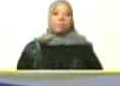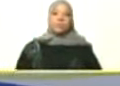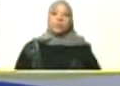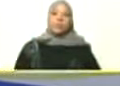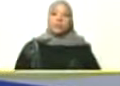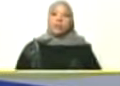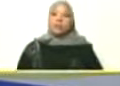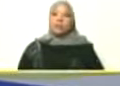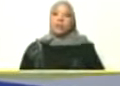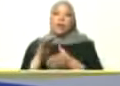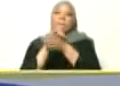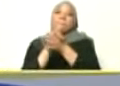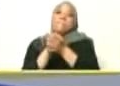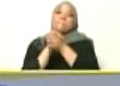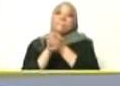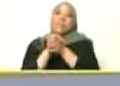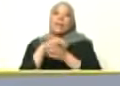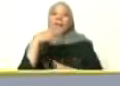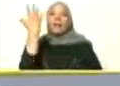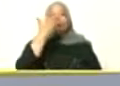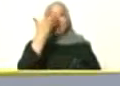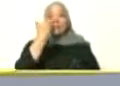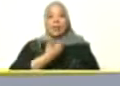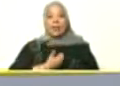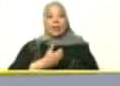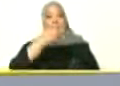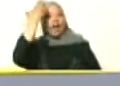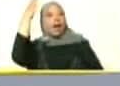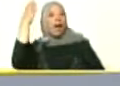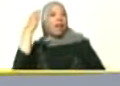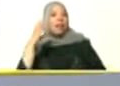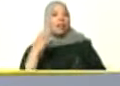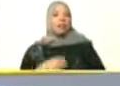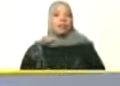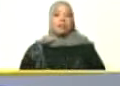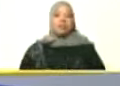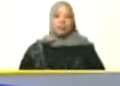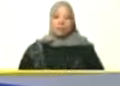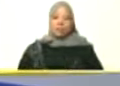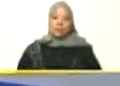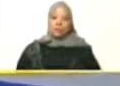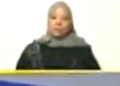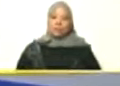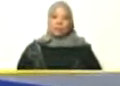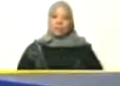la otra comadre, Carmen Meléndez. La comadre Carmen Meléndez.